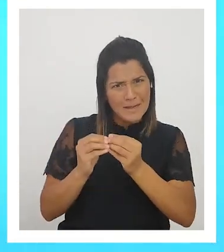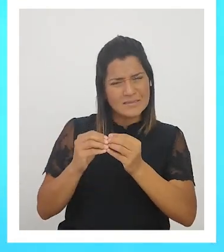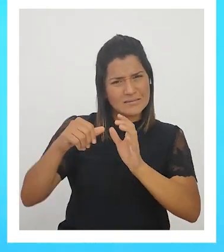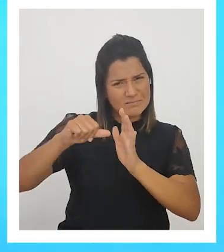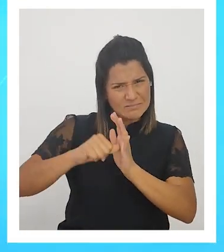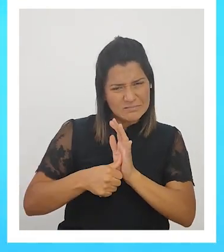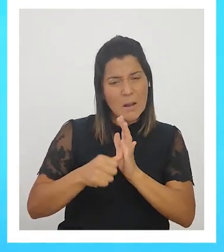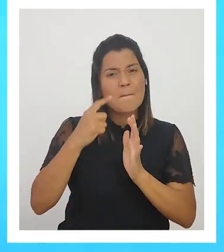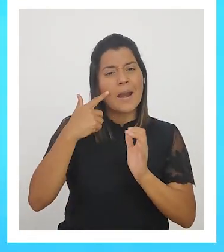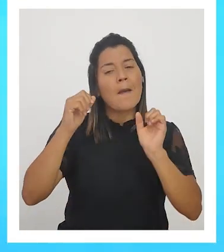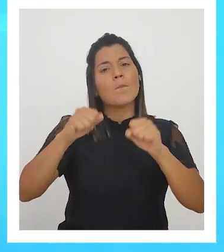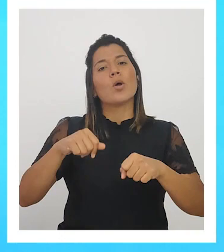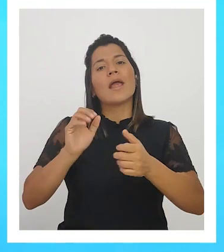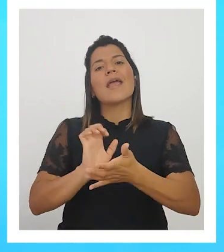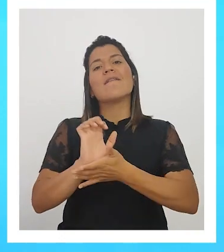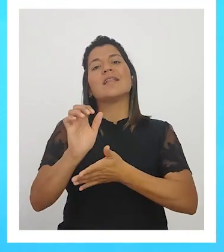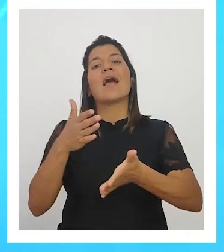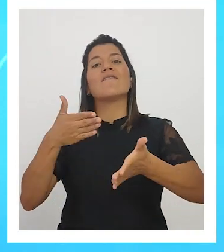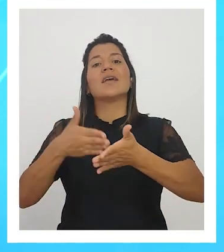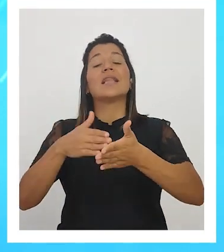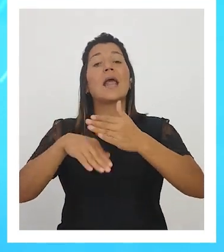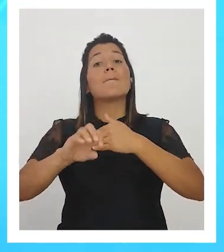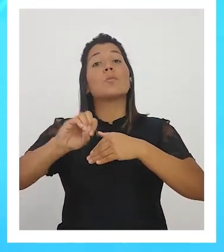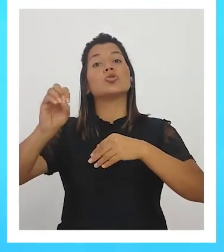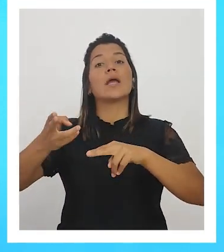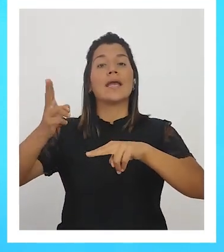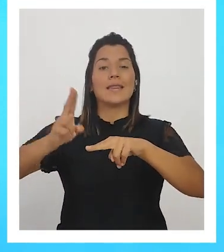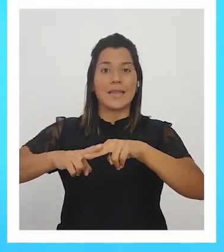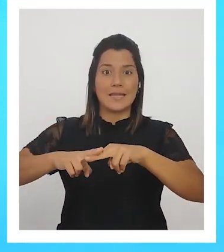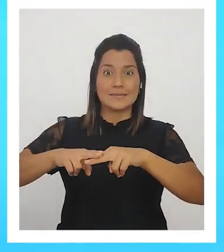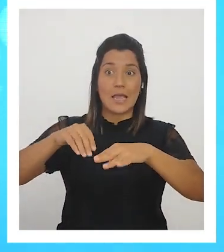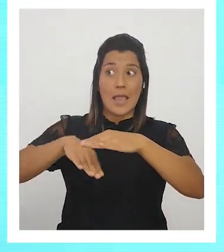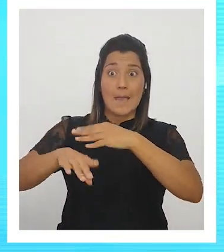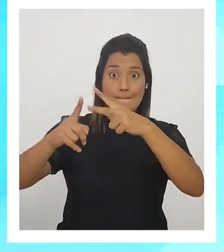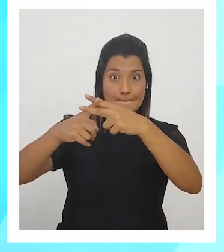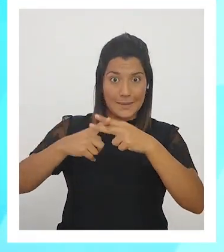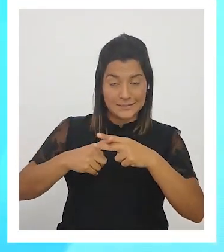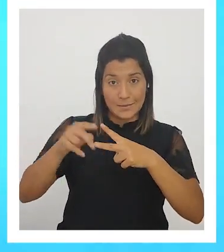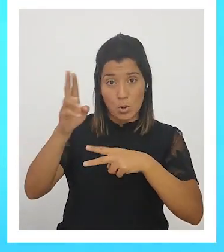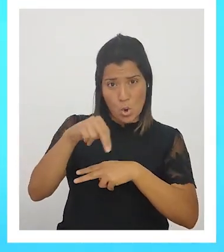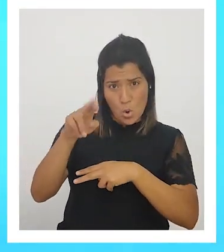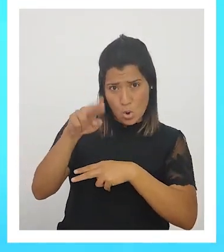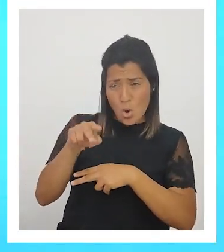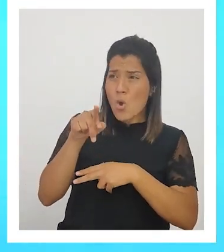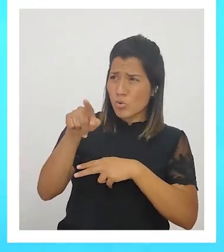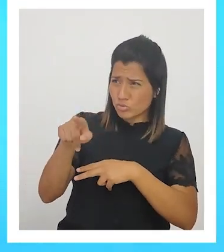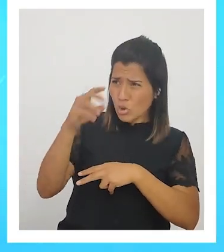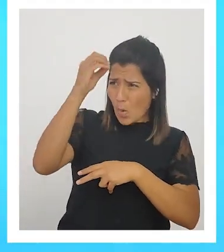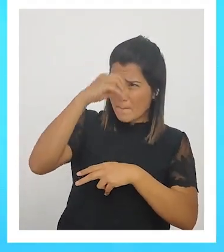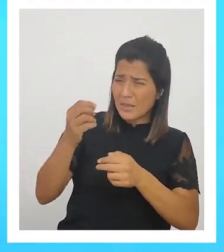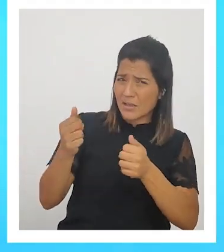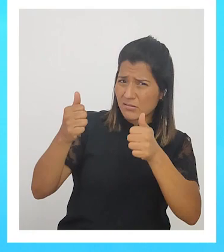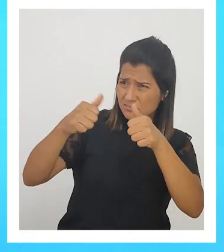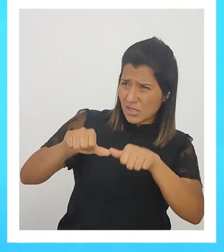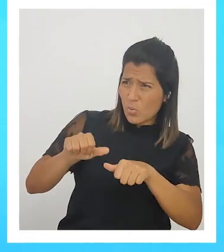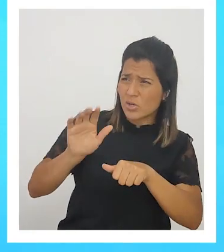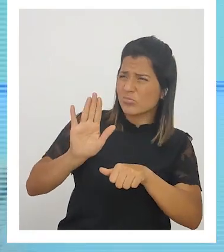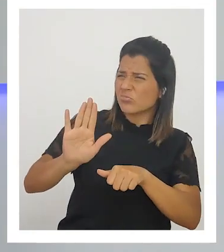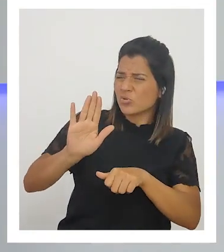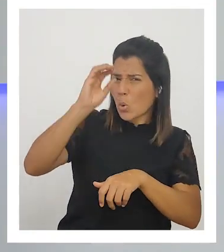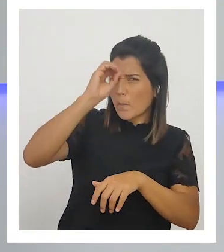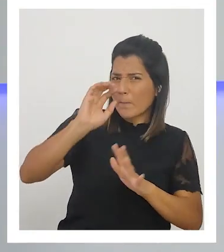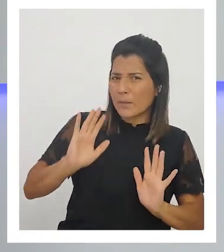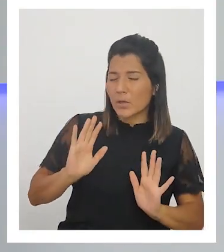para evitar el impacto en las tasas de interés de los créditos. ¿Se une usted a este llamado? ¿Cómo valora usted la situación? Bueno,